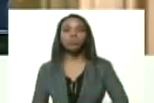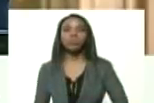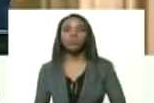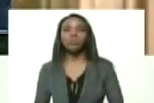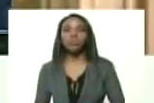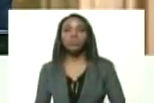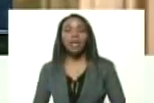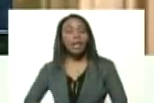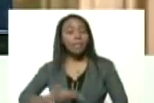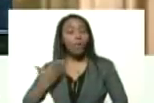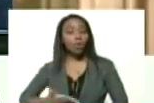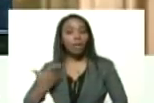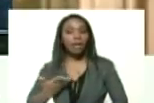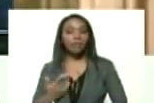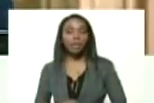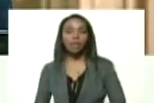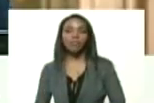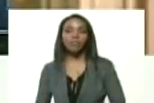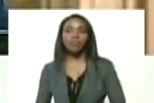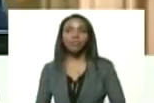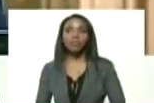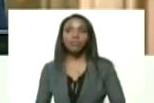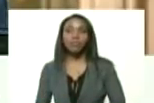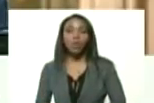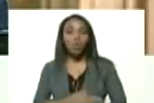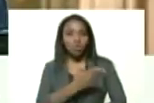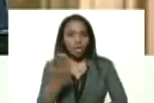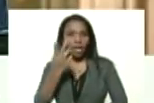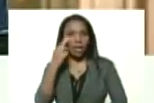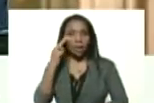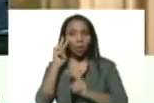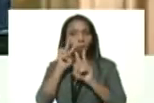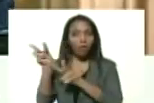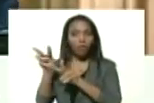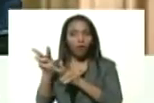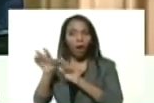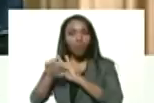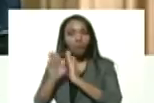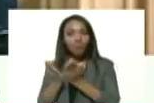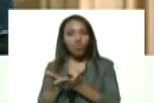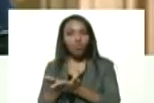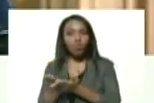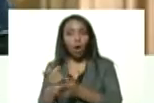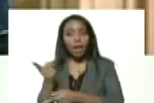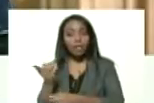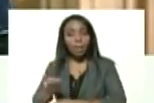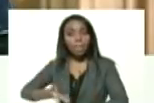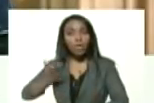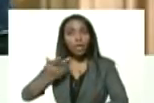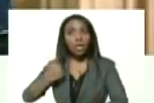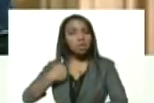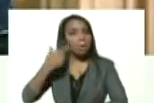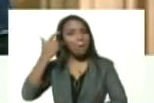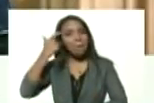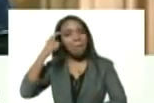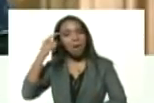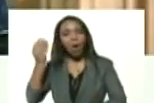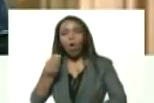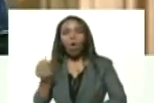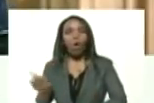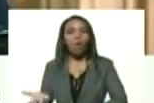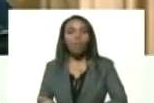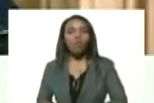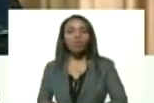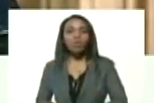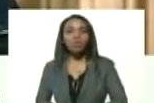prioridad a 1 fíjense ustedes cómo ocurre el mundo es muy importante yo no sé de verdad jorge